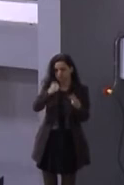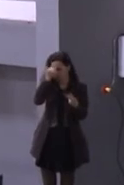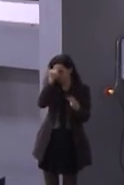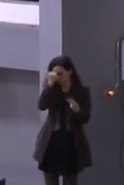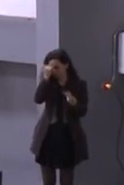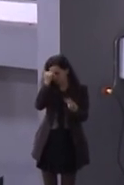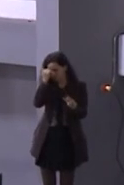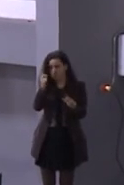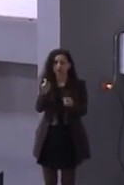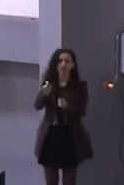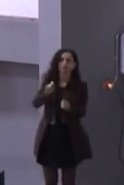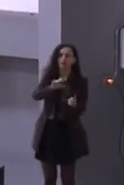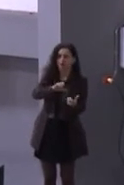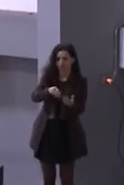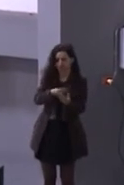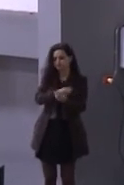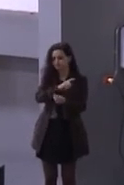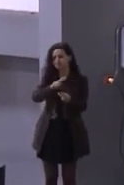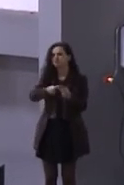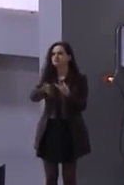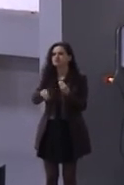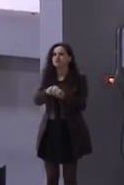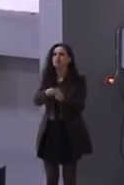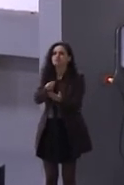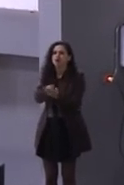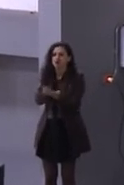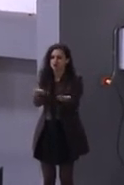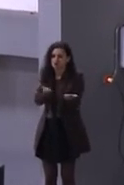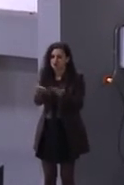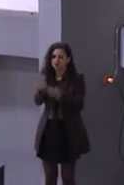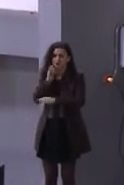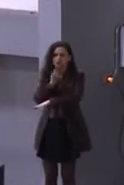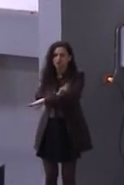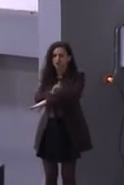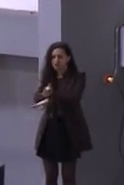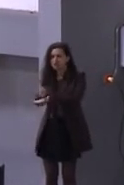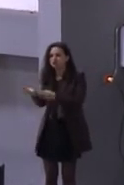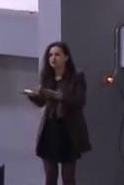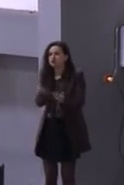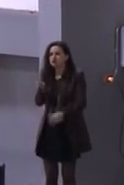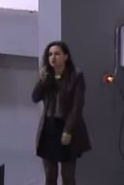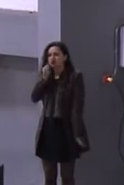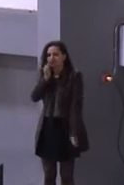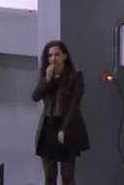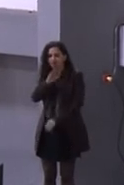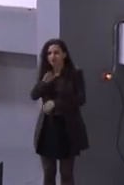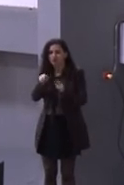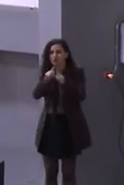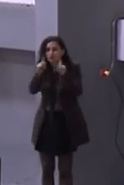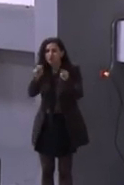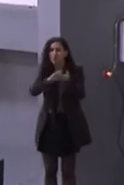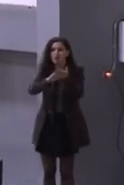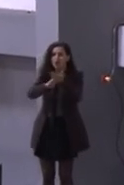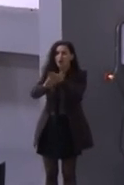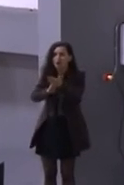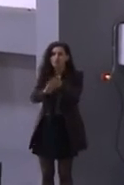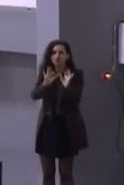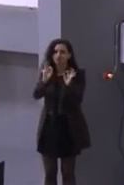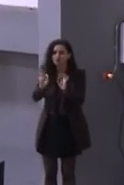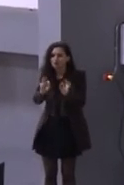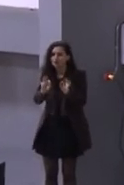funcionarios, cubrir los servicios de vigilancia, cafetería, todo el tema de mantenimiento, todo eso tiene que ver